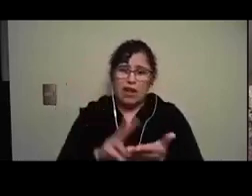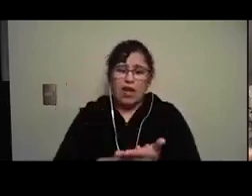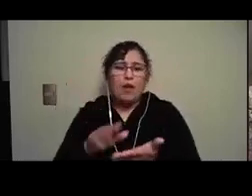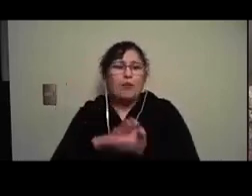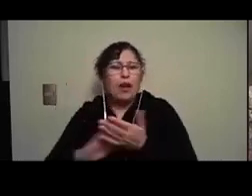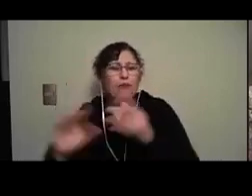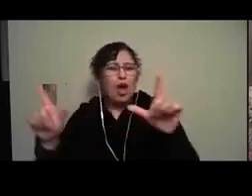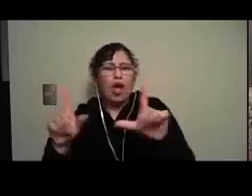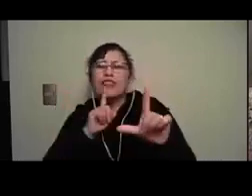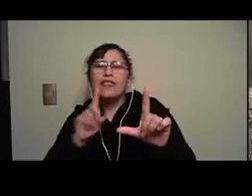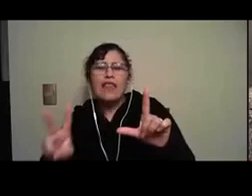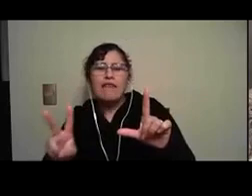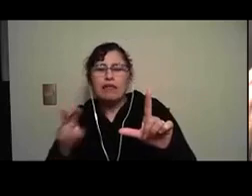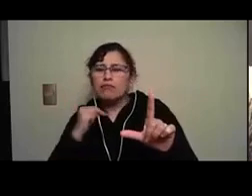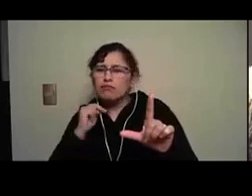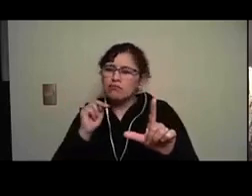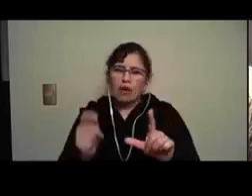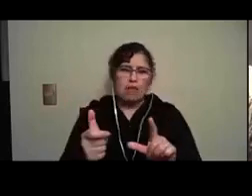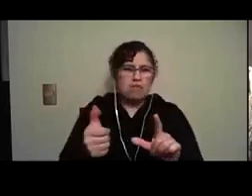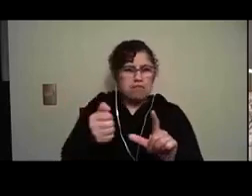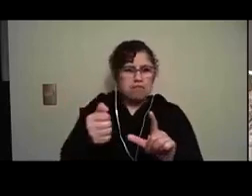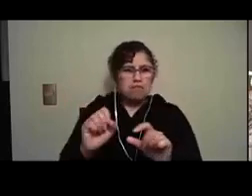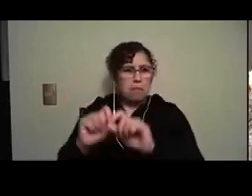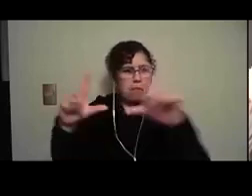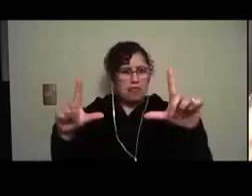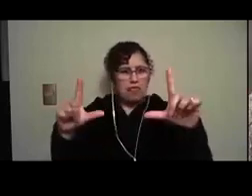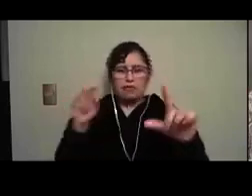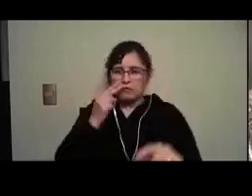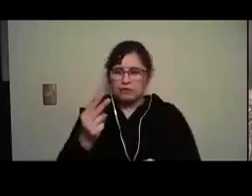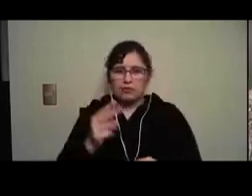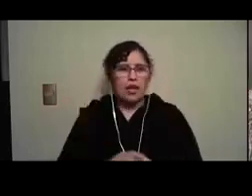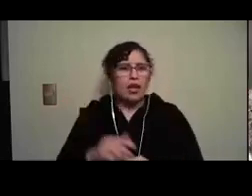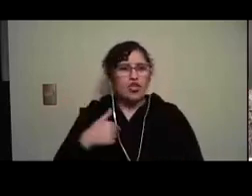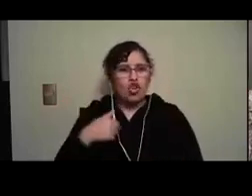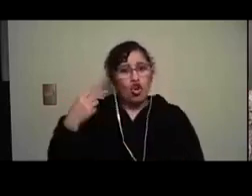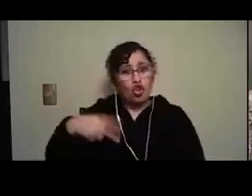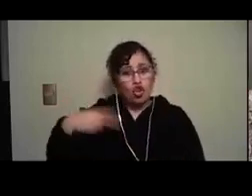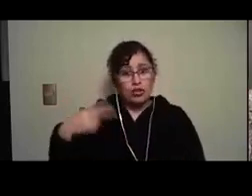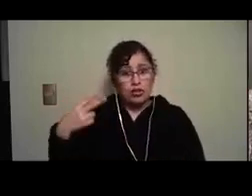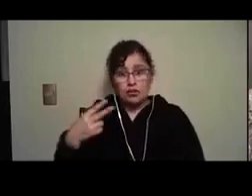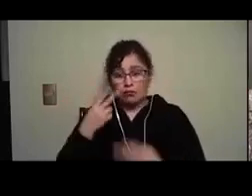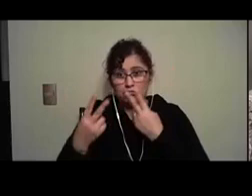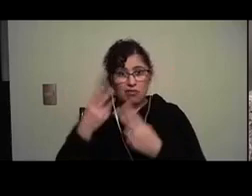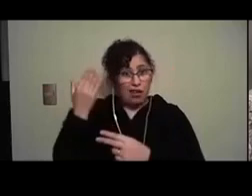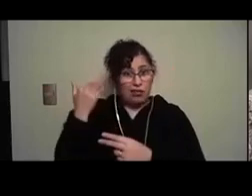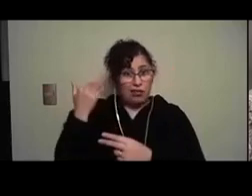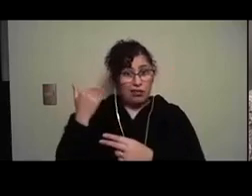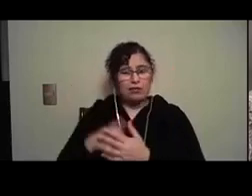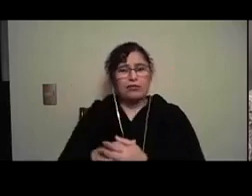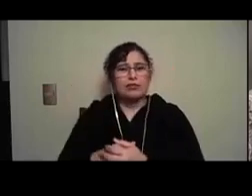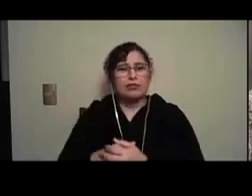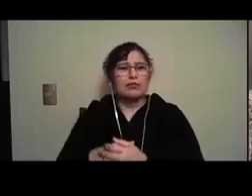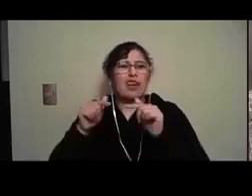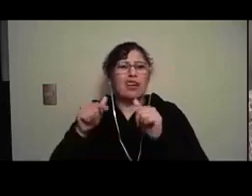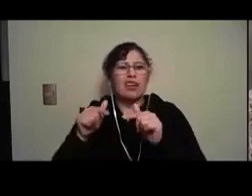la televisión, o sea, yo recuerdo porque yo veía noticias hasta hace un tiempo y lo que más aparecía en los titulares en la prensa era de